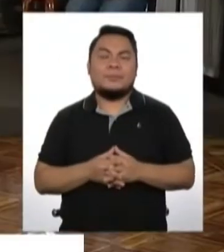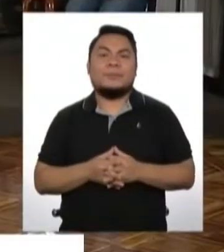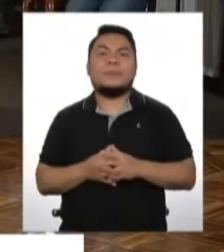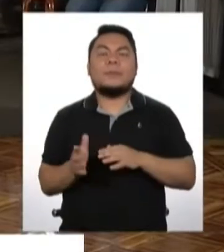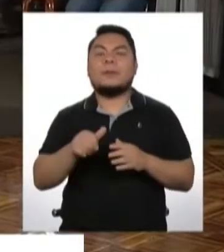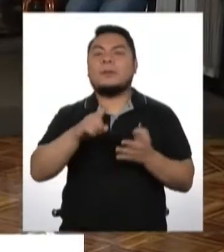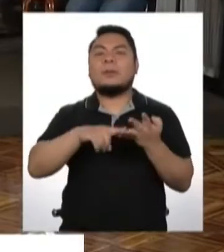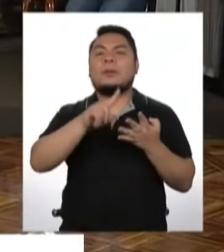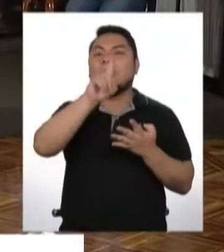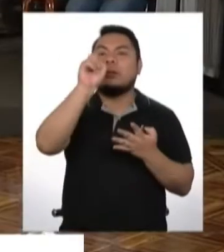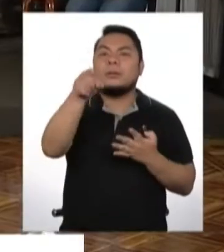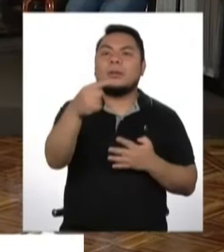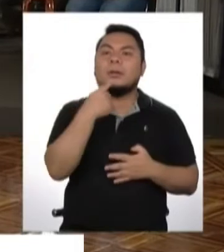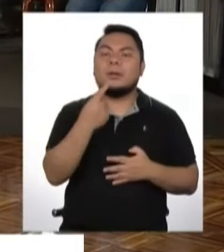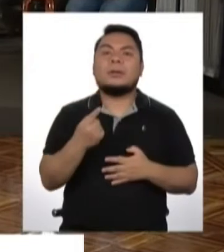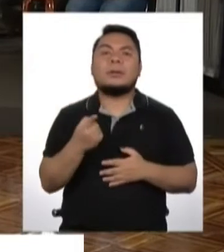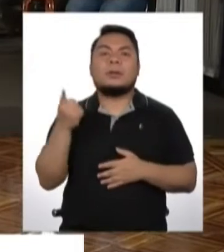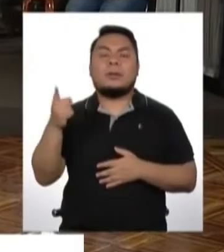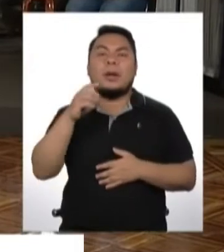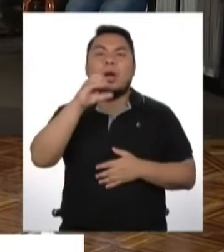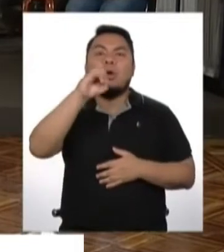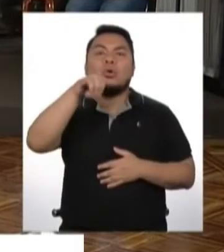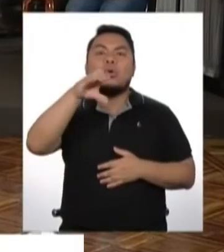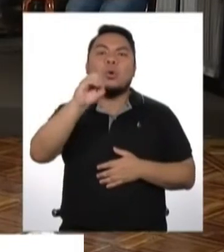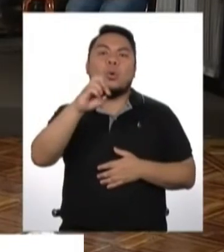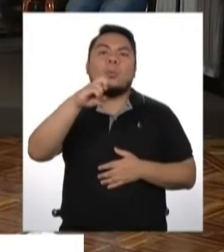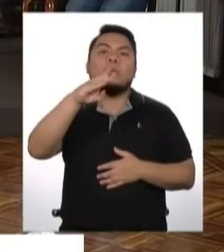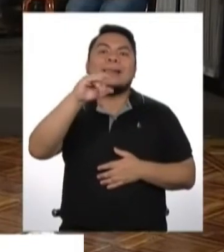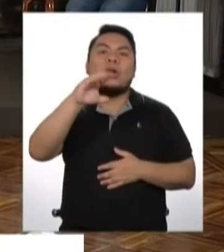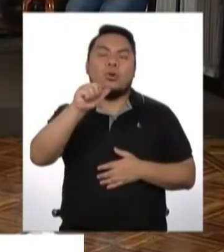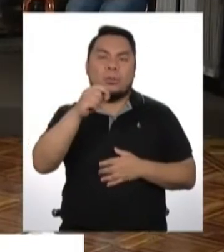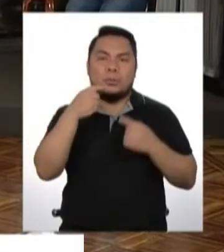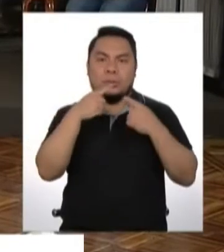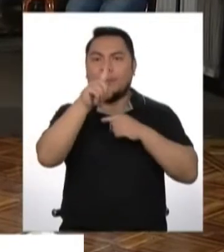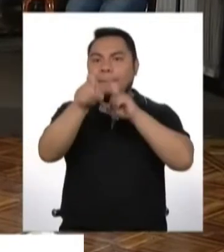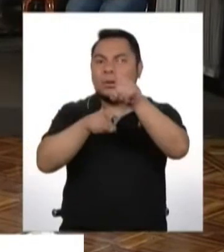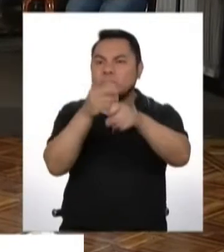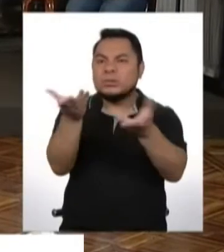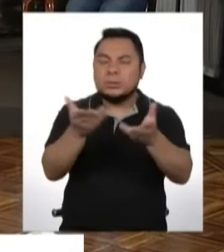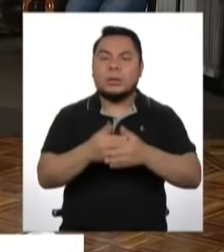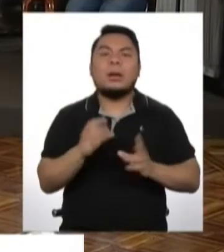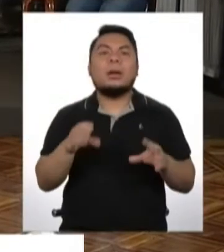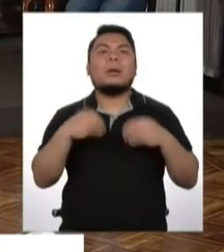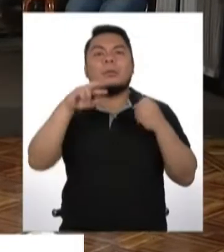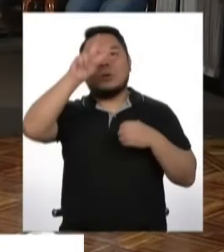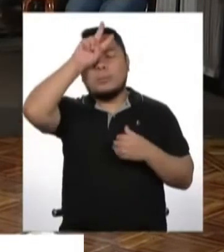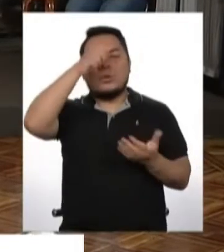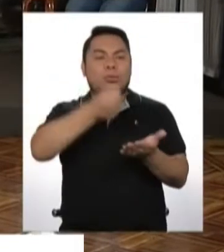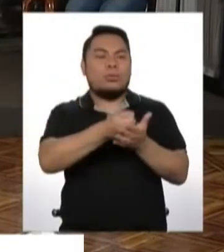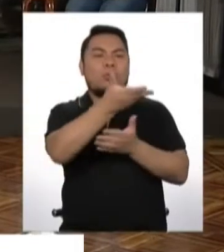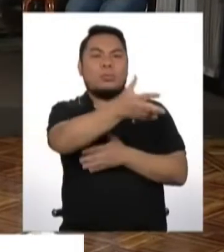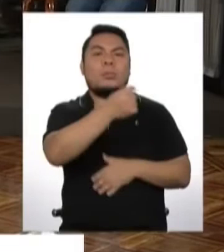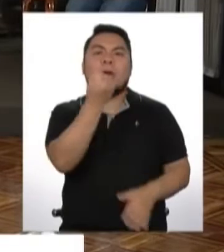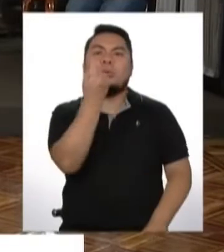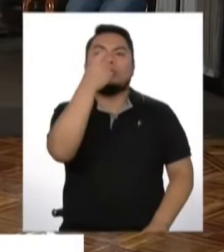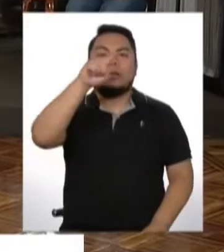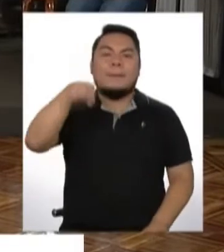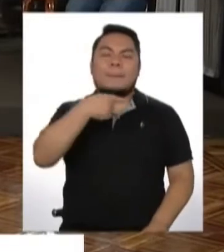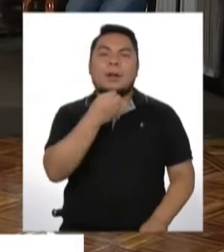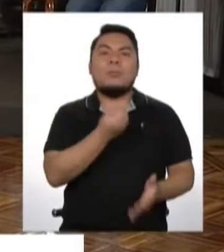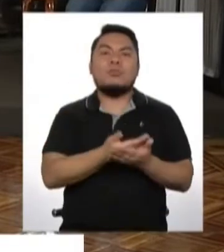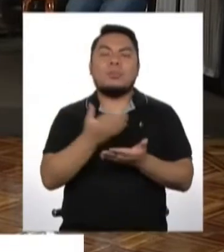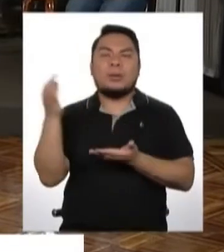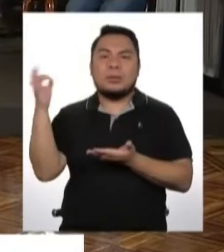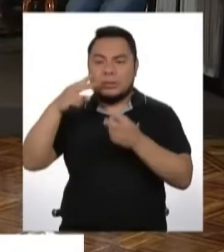La siguiente pregunta es del portal Ojo Público. La pregunta es, ¿por qué el Perú compró 11.000 pruebas moleculares